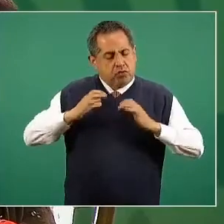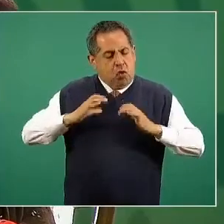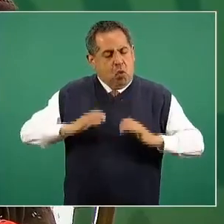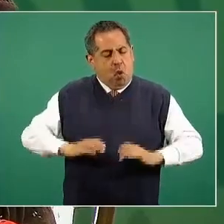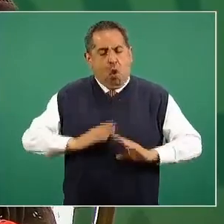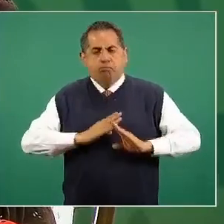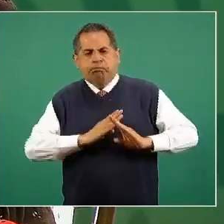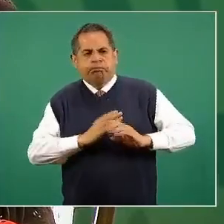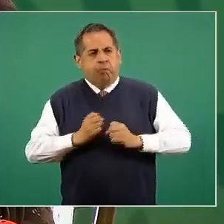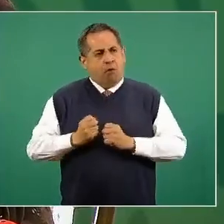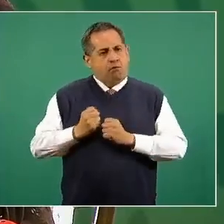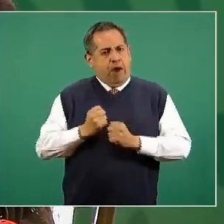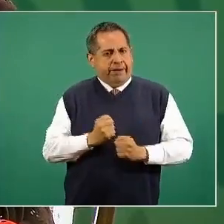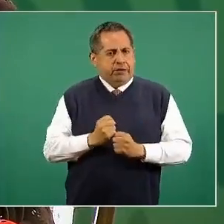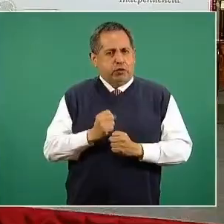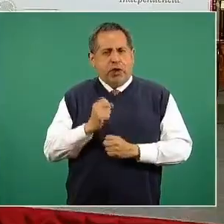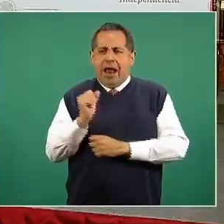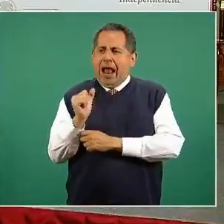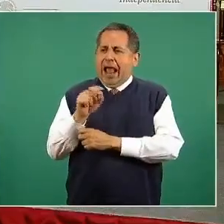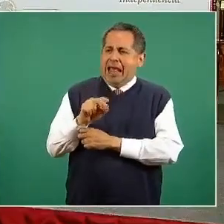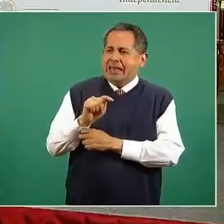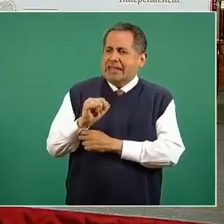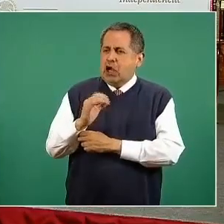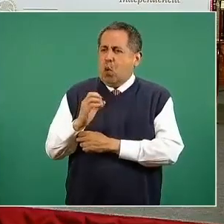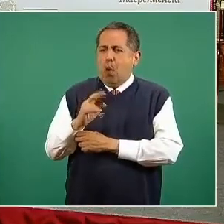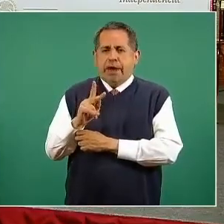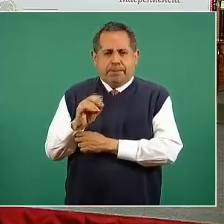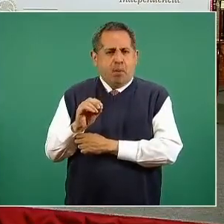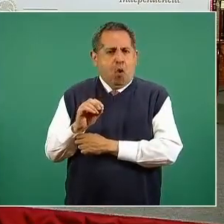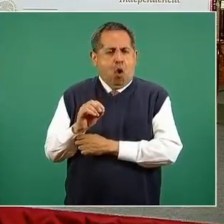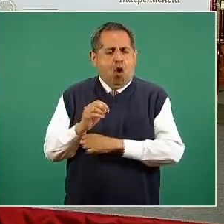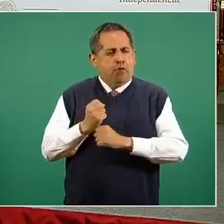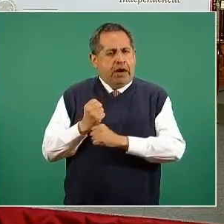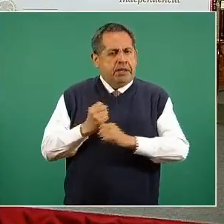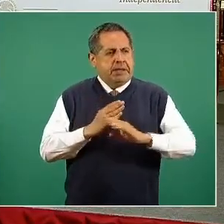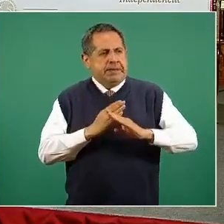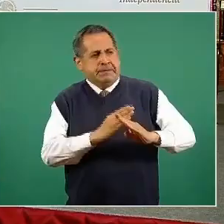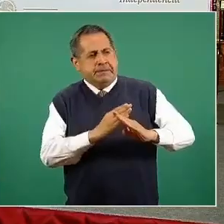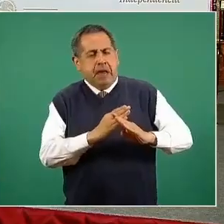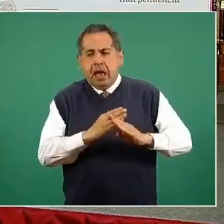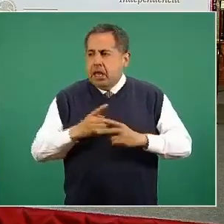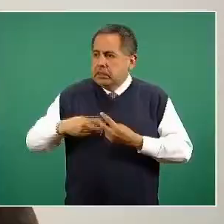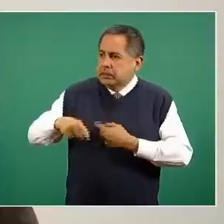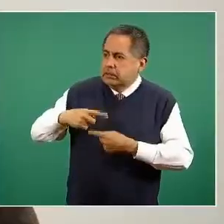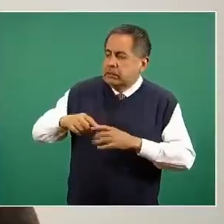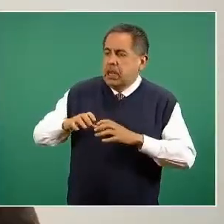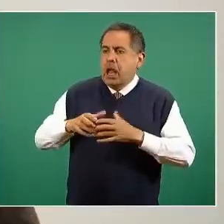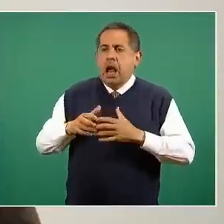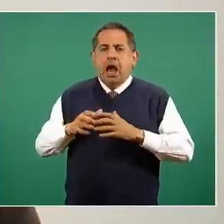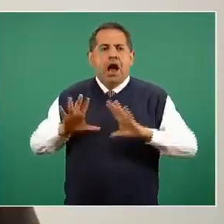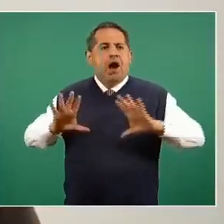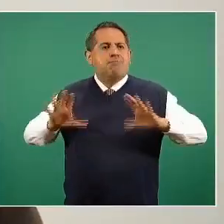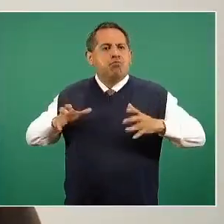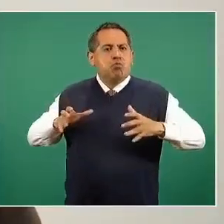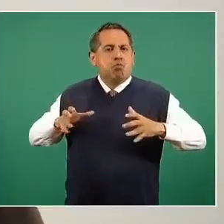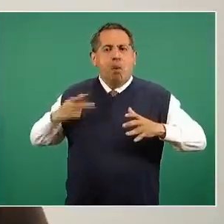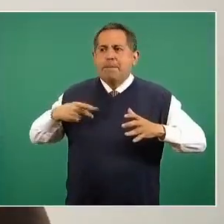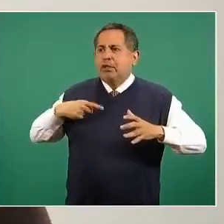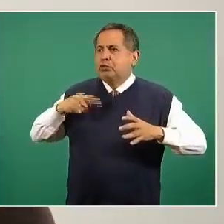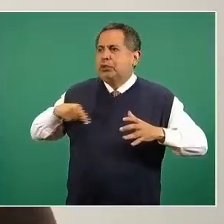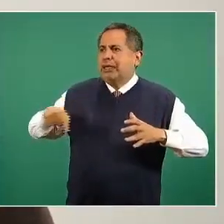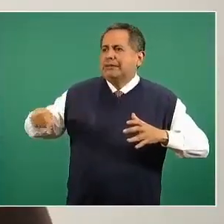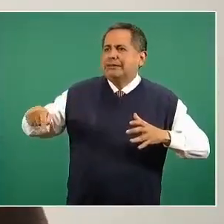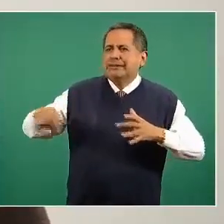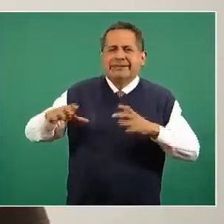neutralizantes lo suficientemente altos para proteger a los demás, generamos esta parte de inmunidad de rebaño, conocida así,